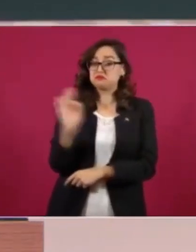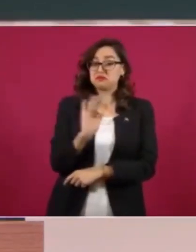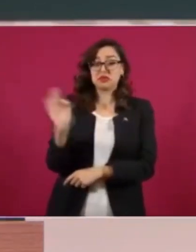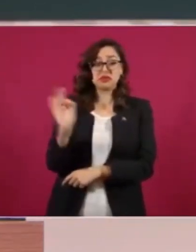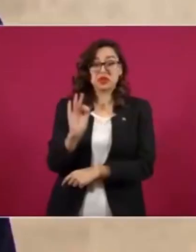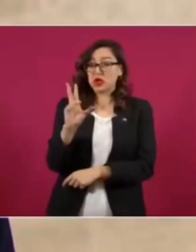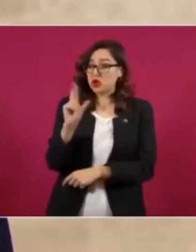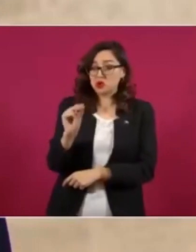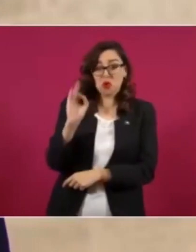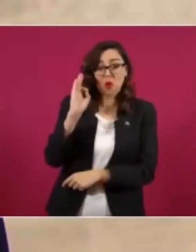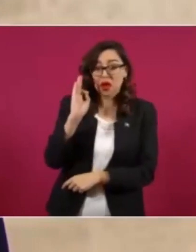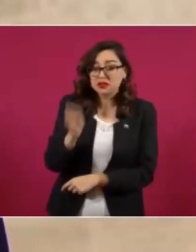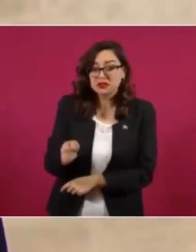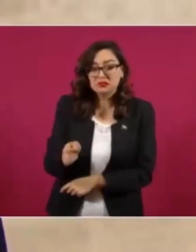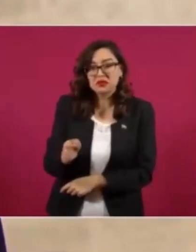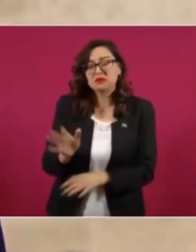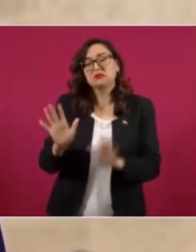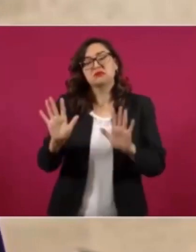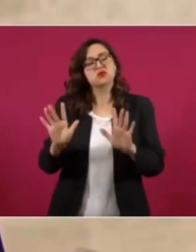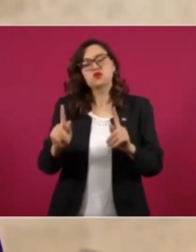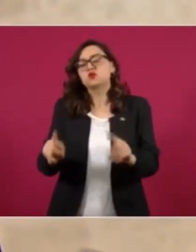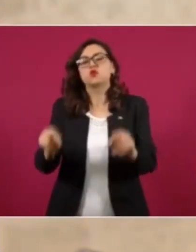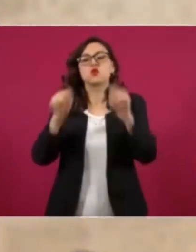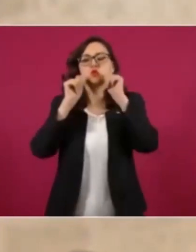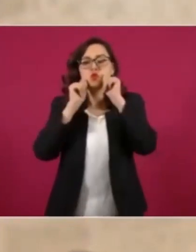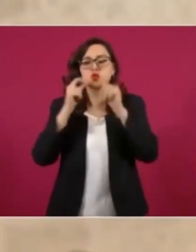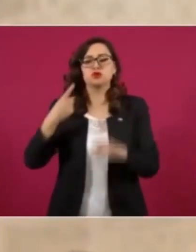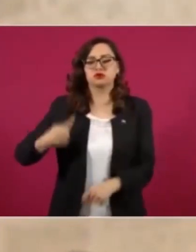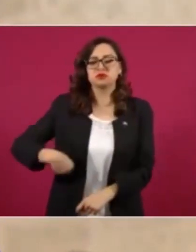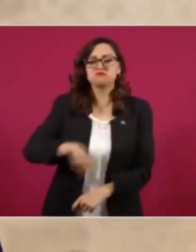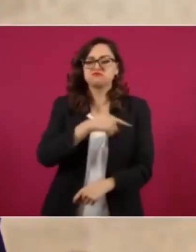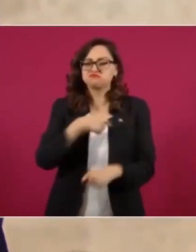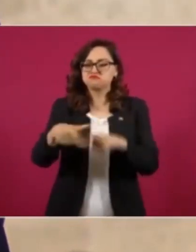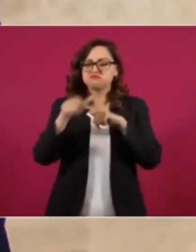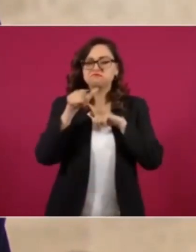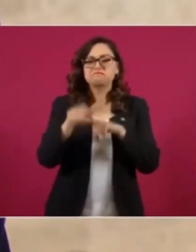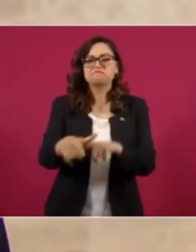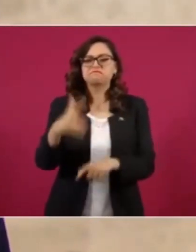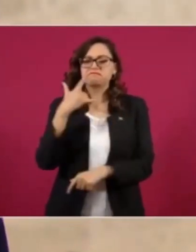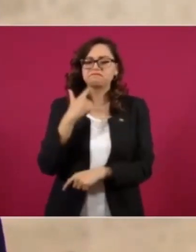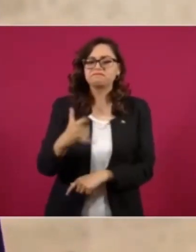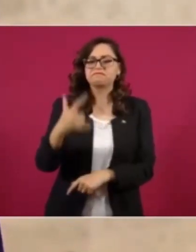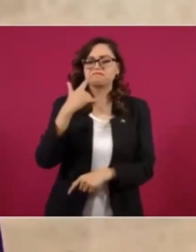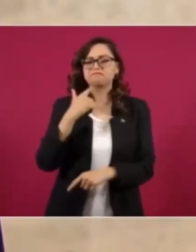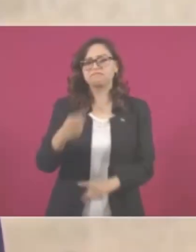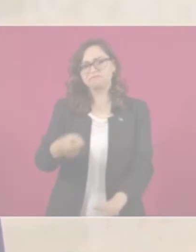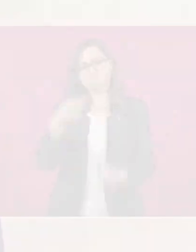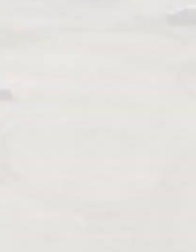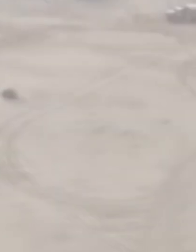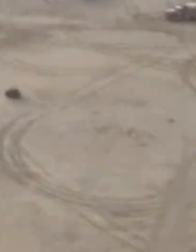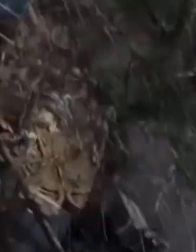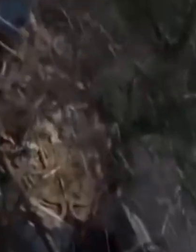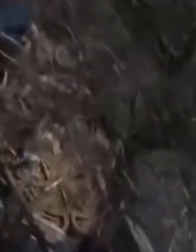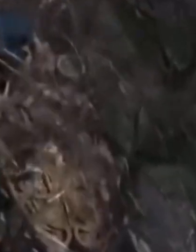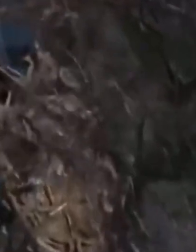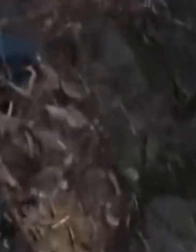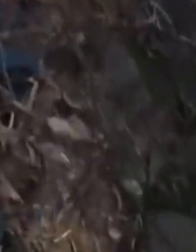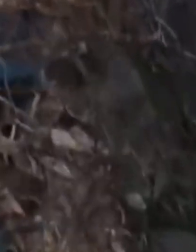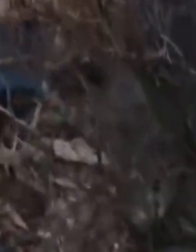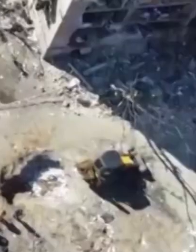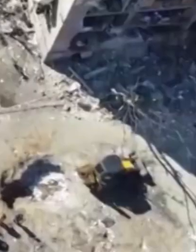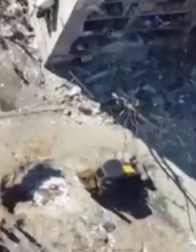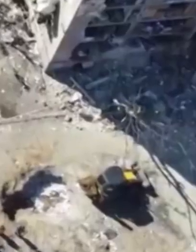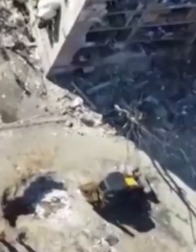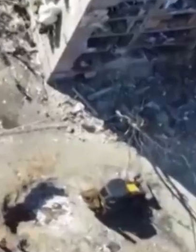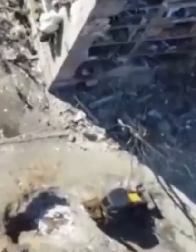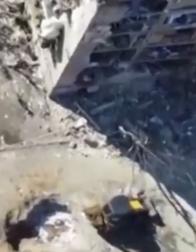será en vano luchar por la justicia y por la paz. Con la tregua se busca